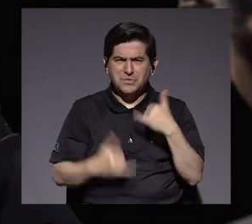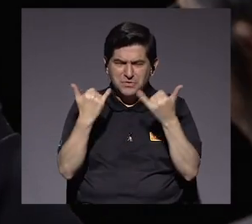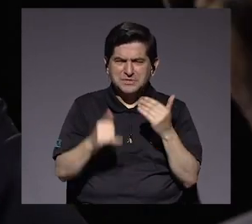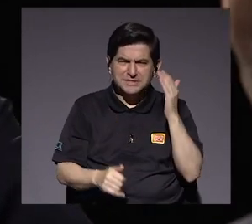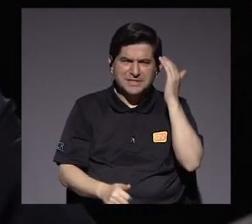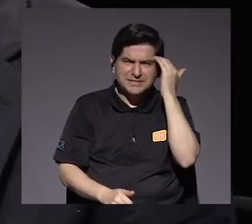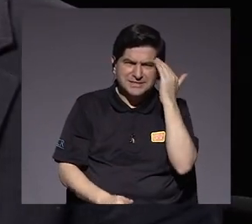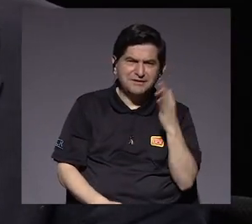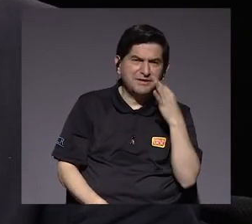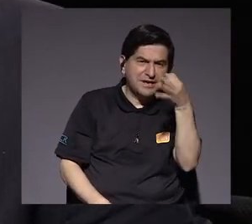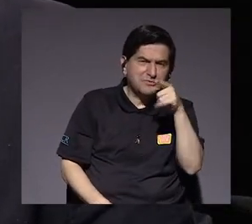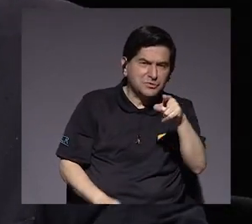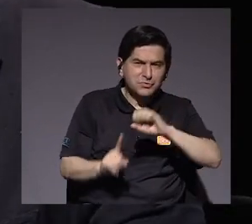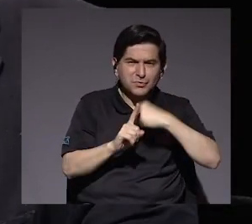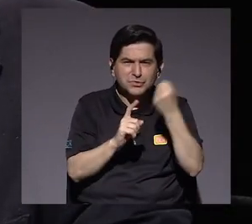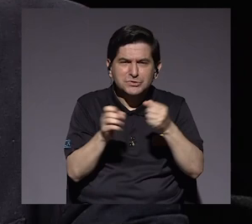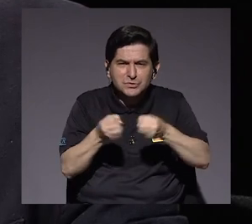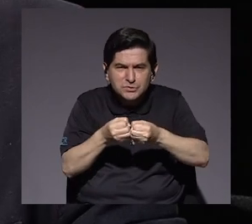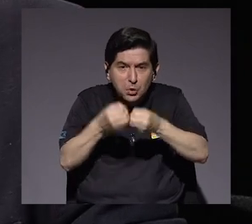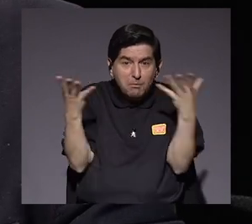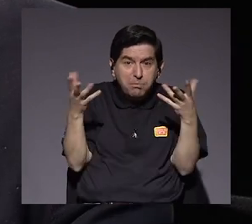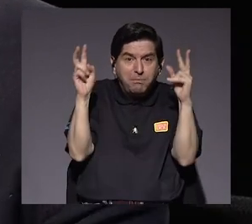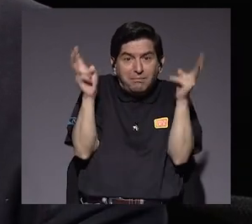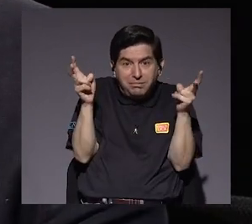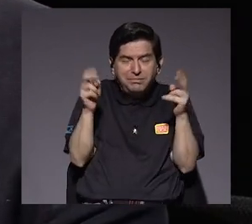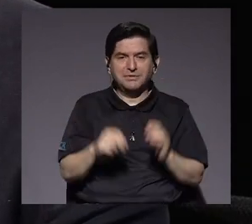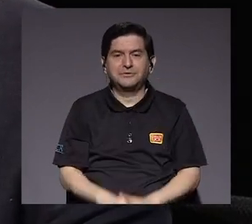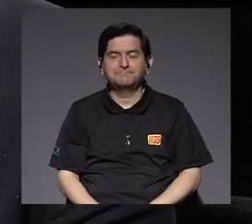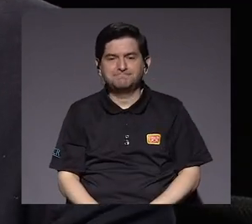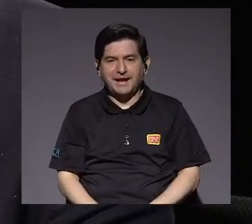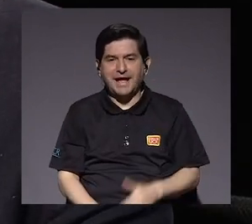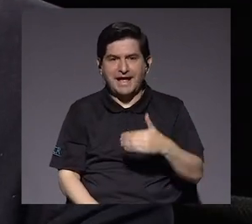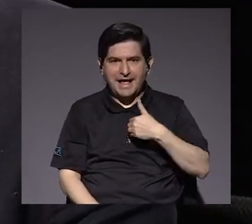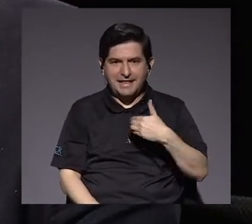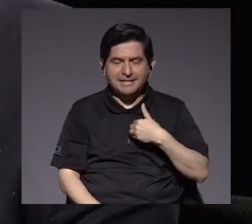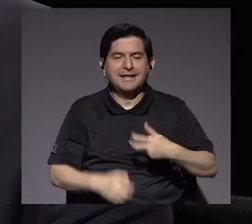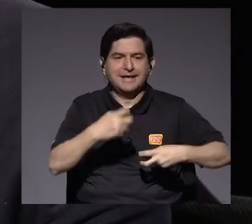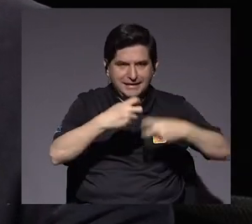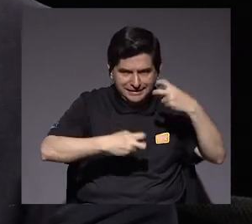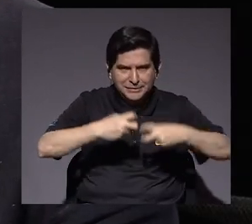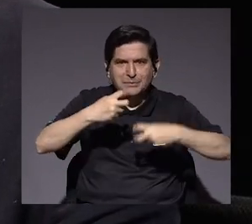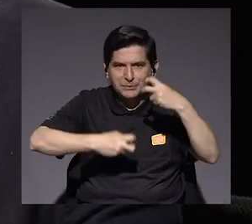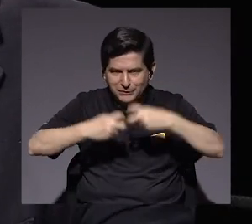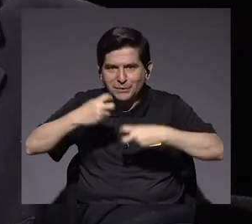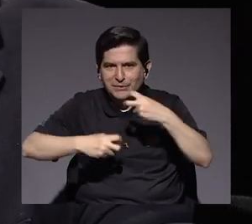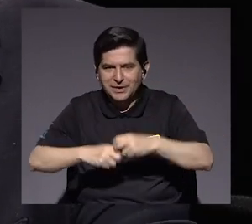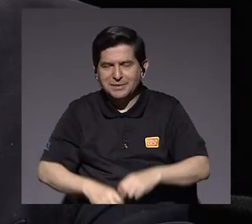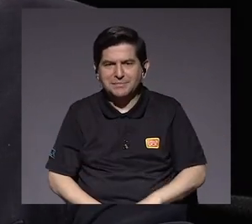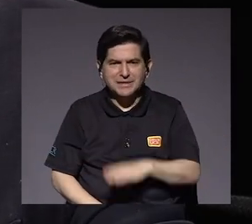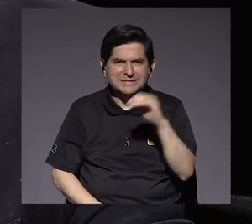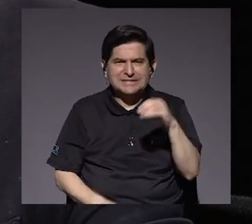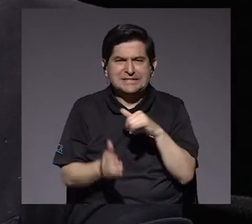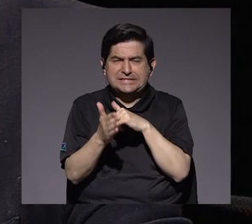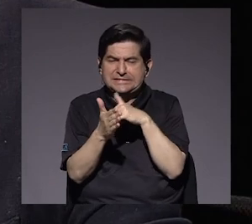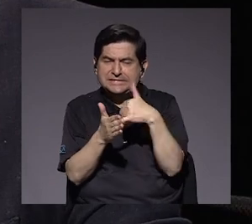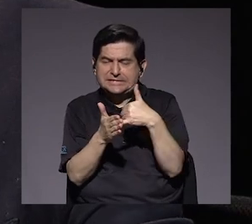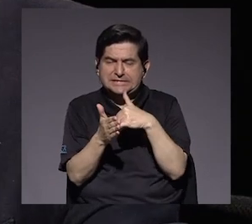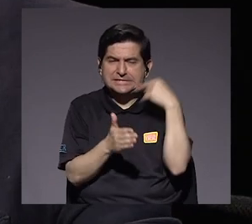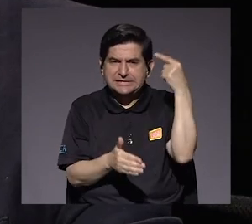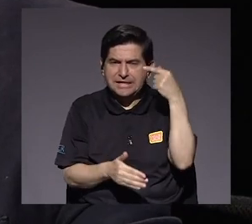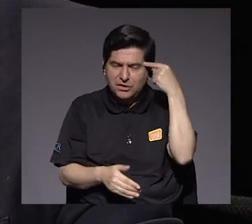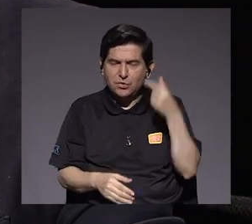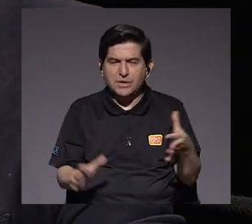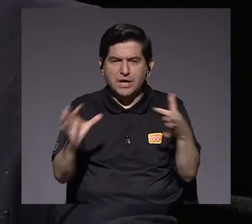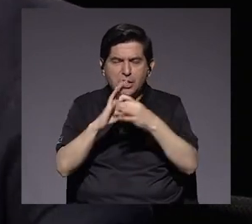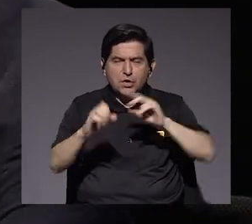esa cadena? Ese es el punto. Empiezan a tener encuentros o desencuentros y empiezan a flaquear precisamente ese